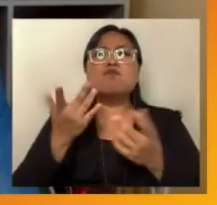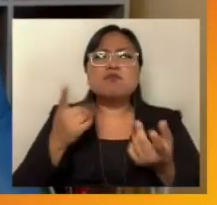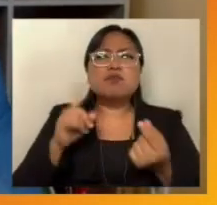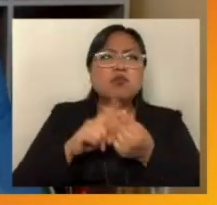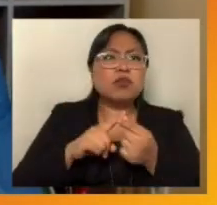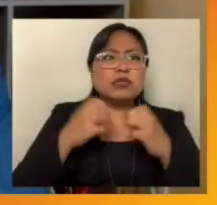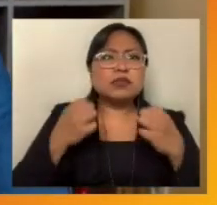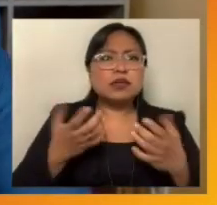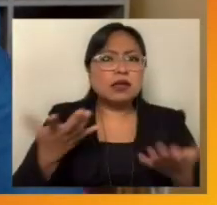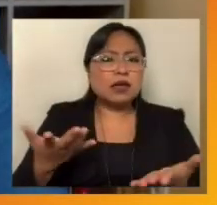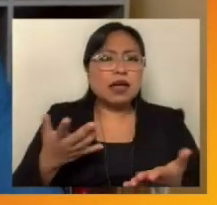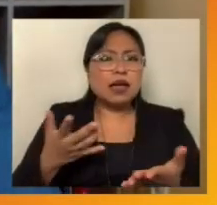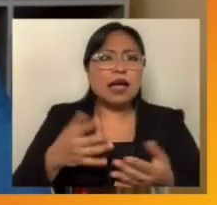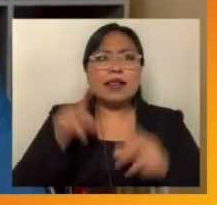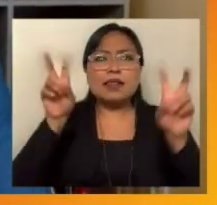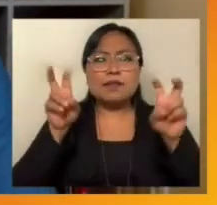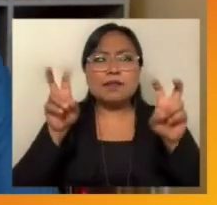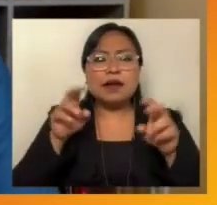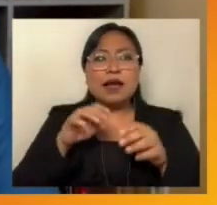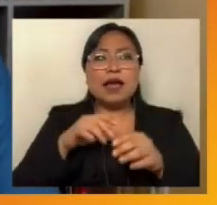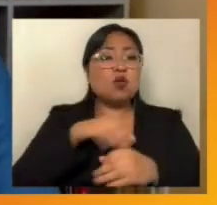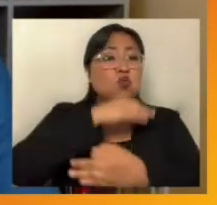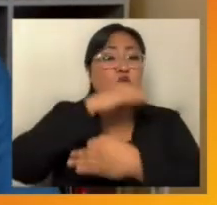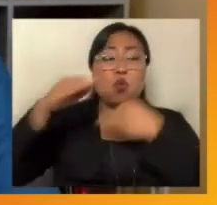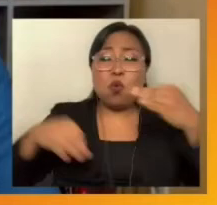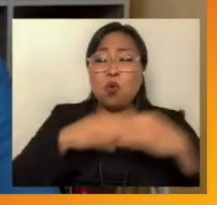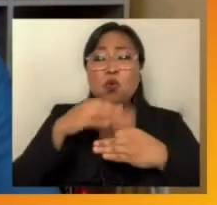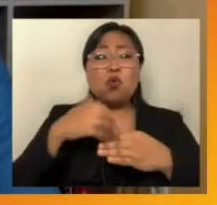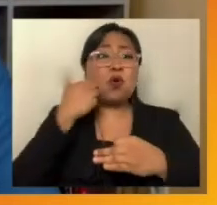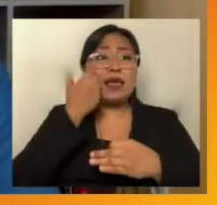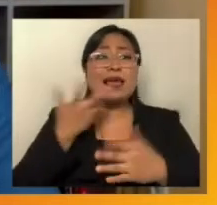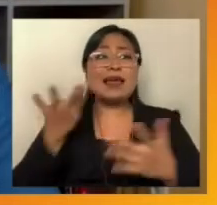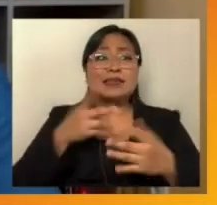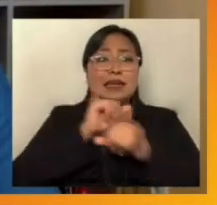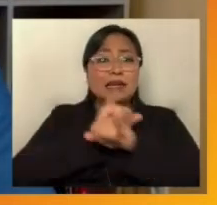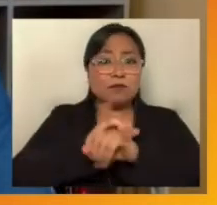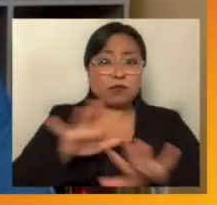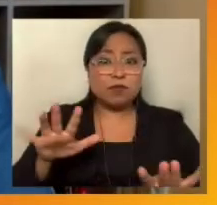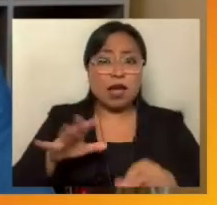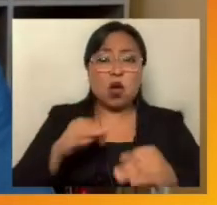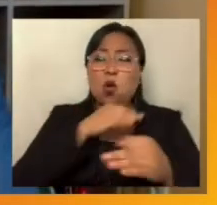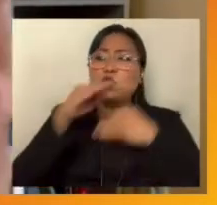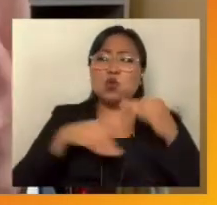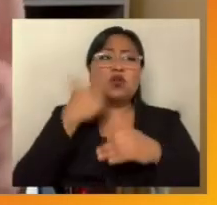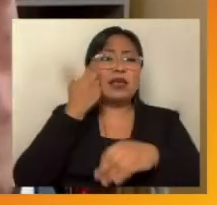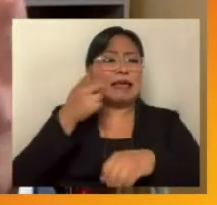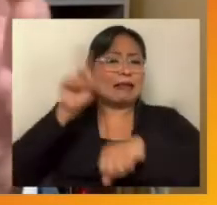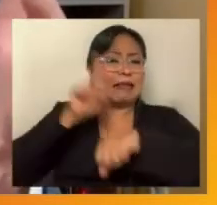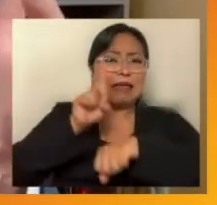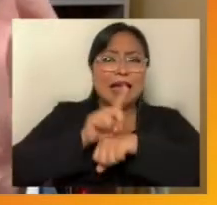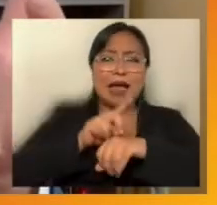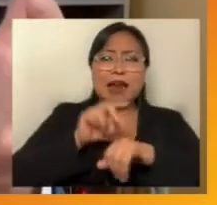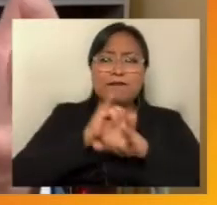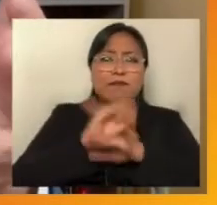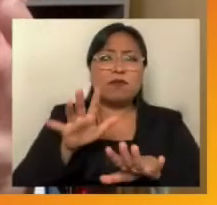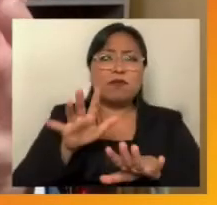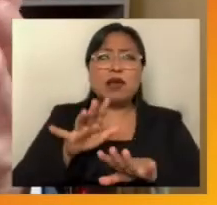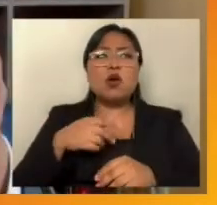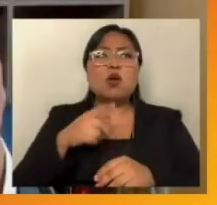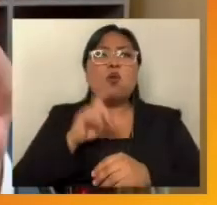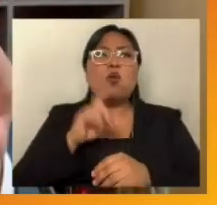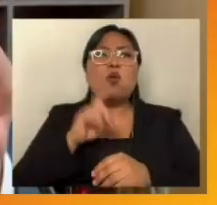Mira, todo el mundo está creando contenido. Todos los días estás creando contenido. Cuando vas a ver un